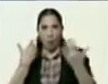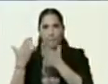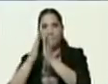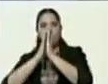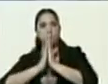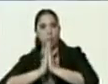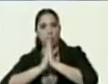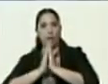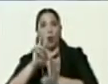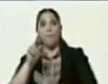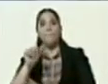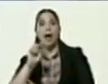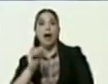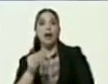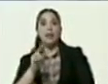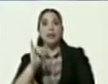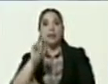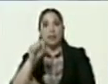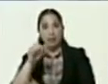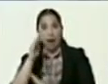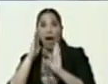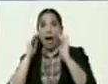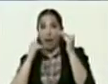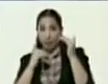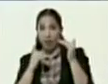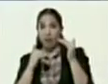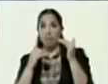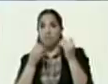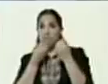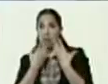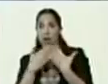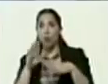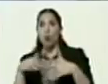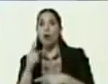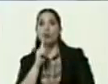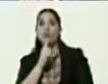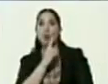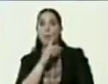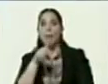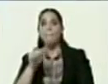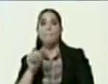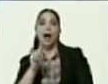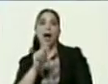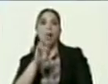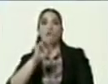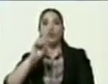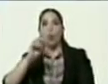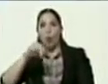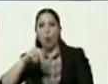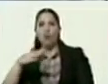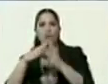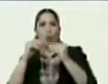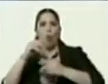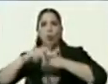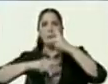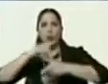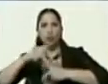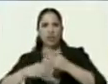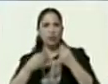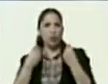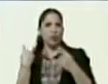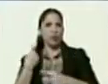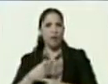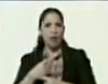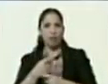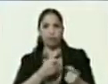de Argenis Baca, alias Vaquita, y atiendan muy bien cuando menciona a patrón pobre y cuando menciona todo el proceso que tuvo que ver